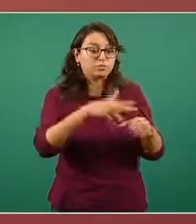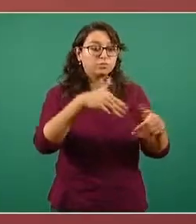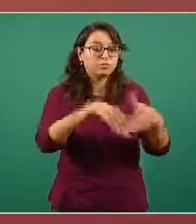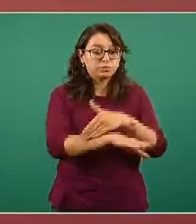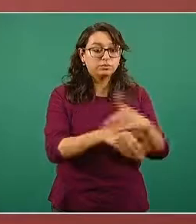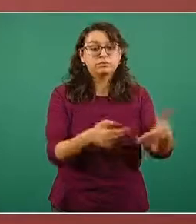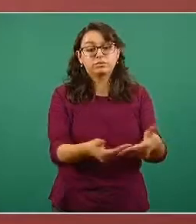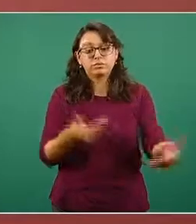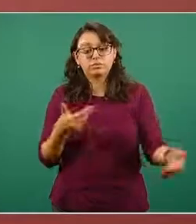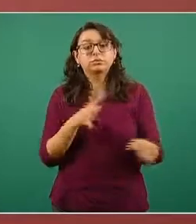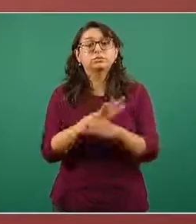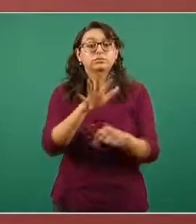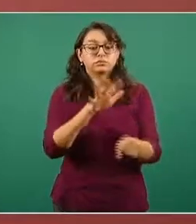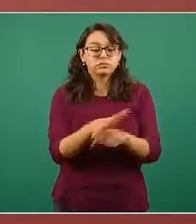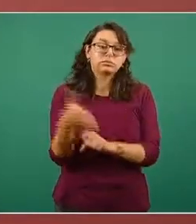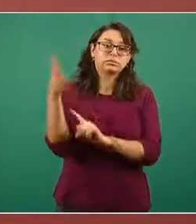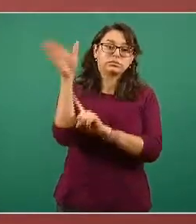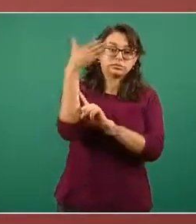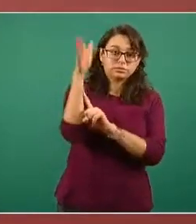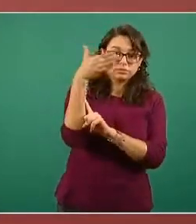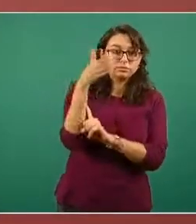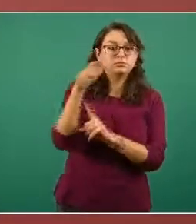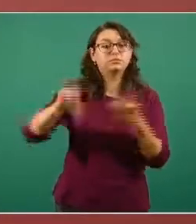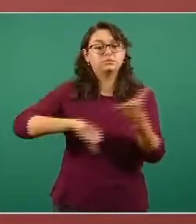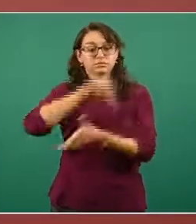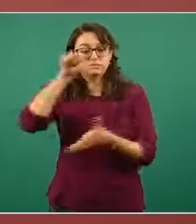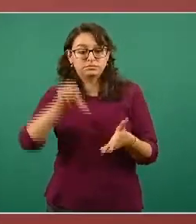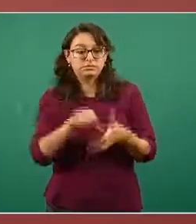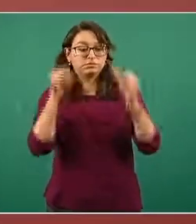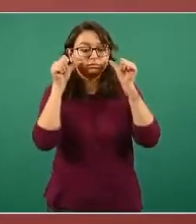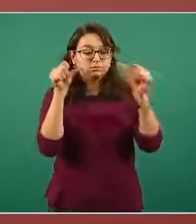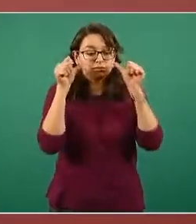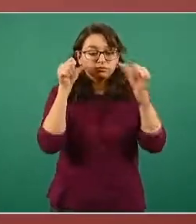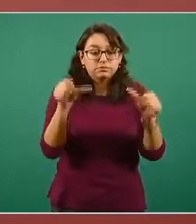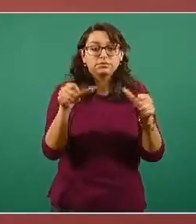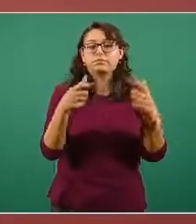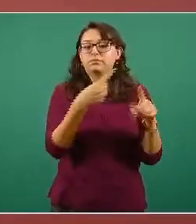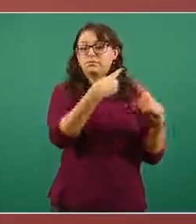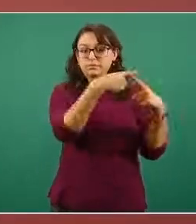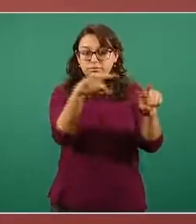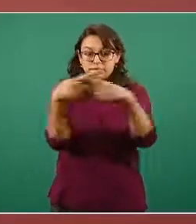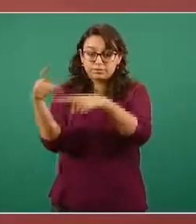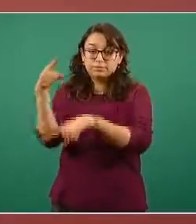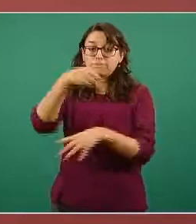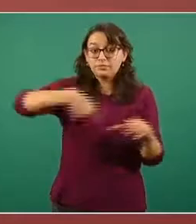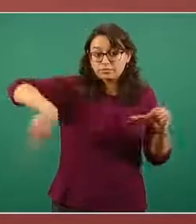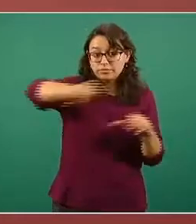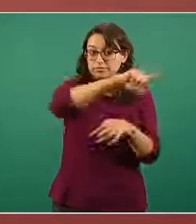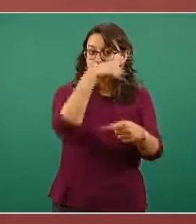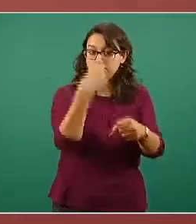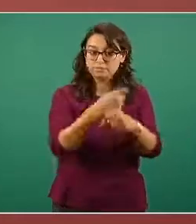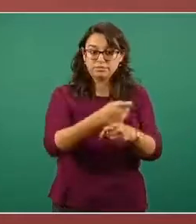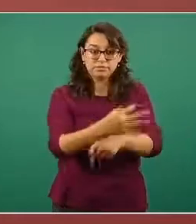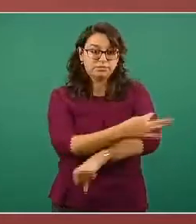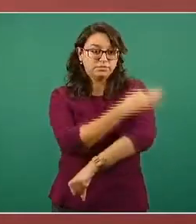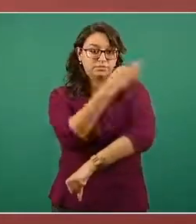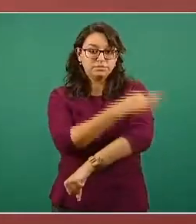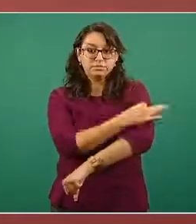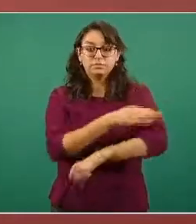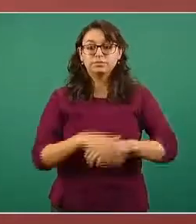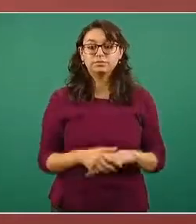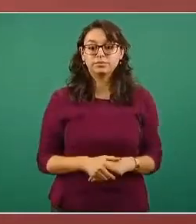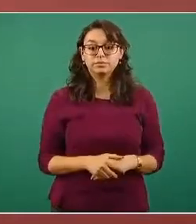los equipos de los centros reguladores de urgencias médicas, etc. Y lo que hemos